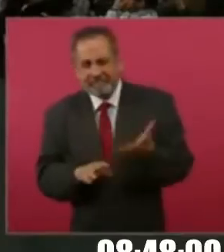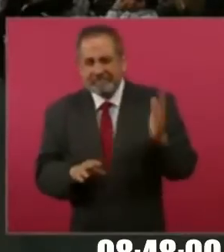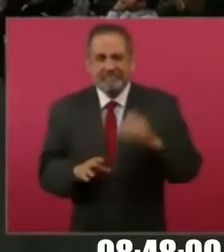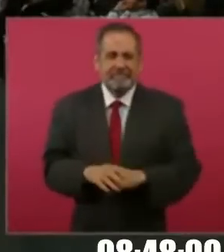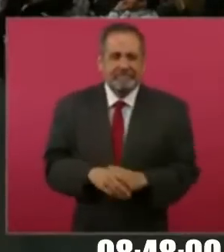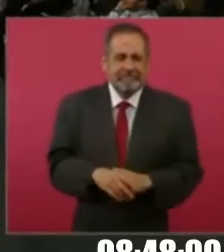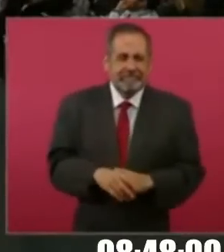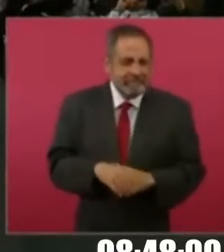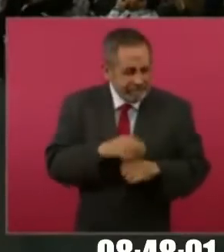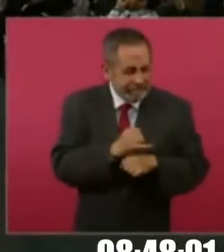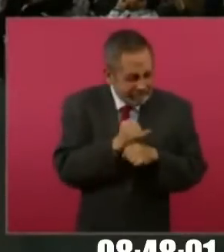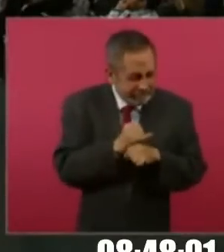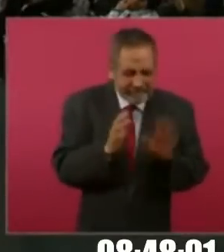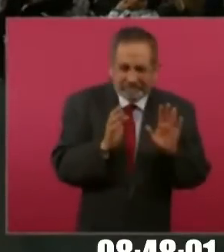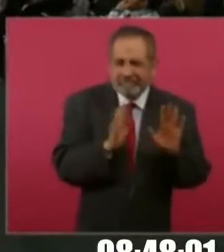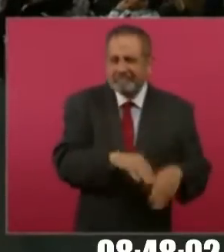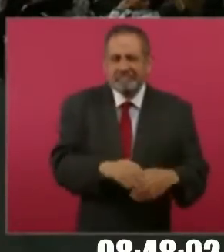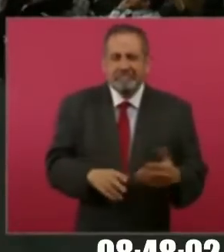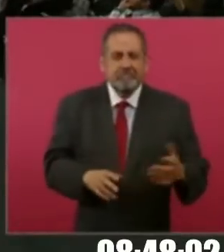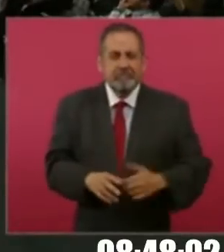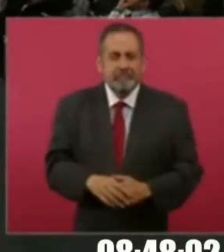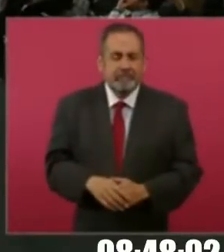a indagar pero